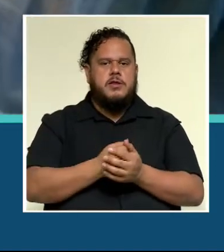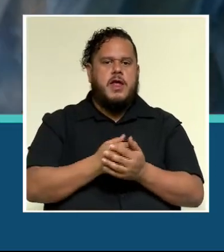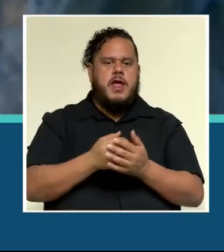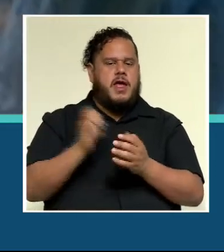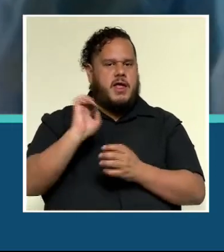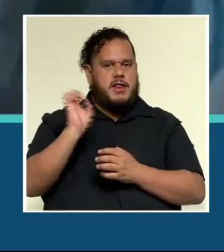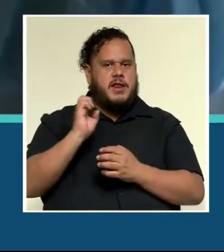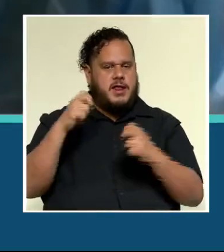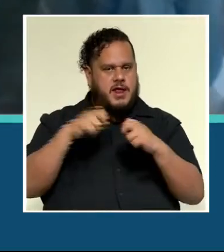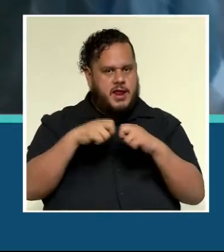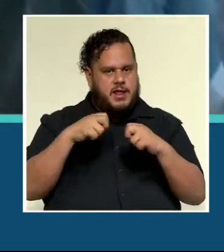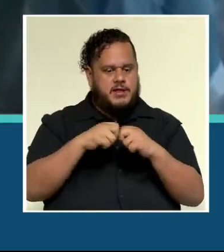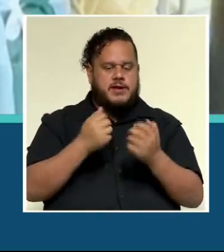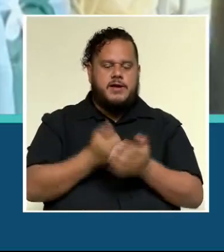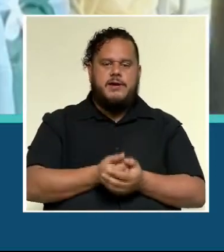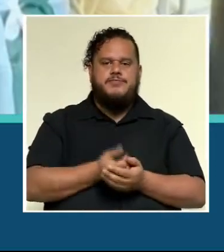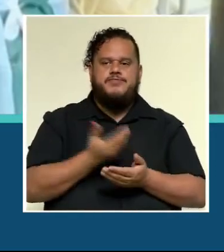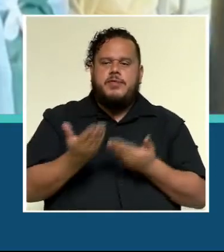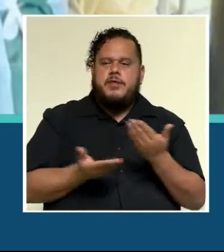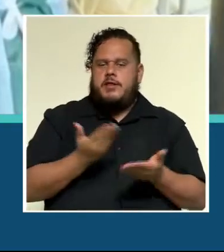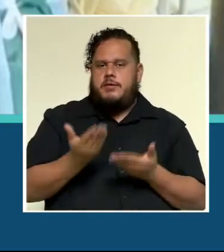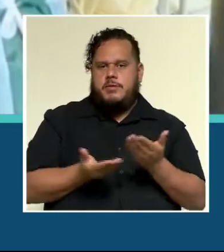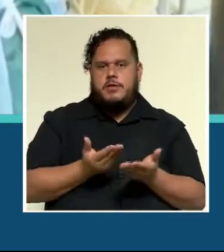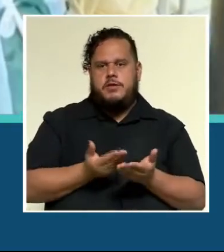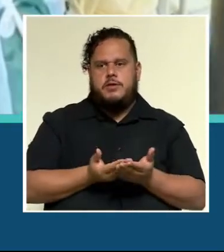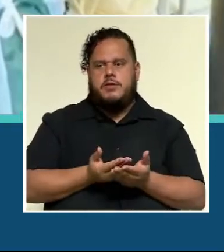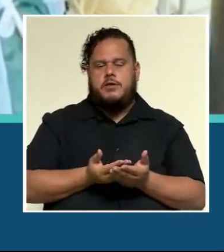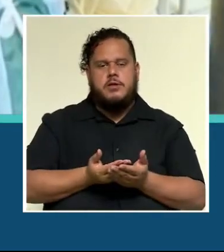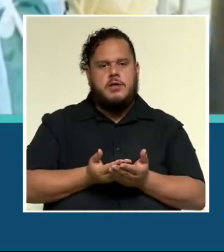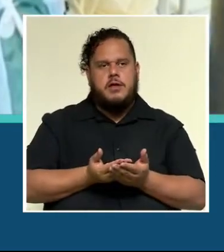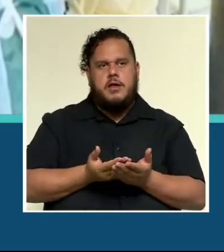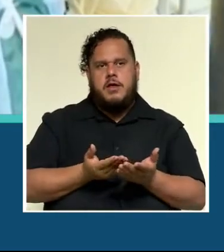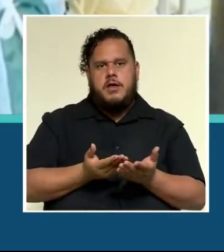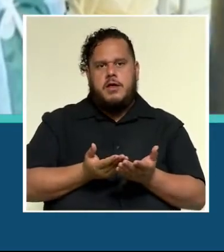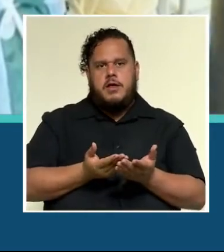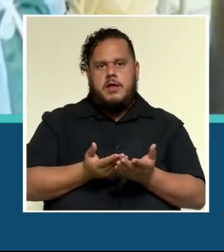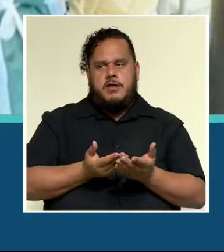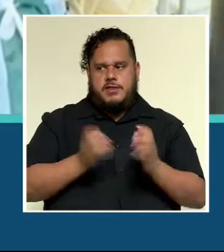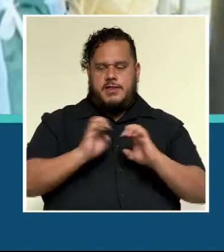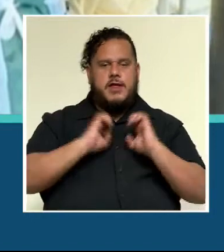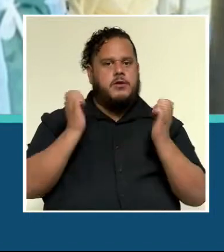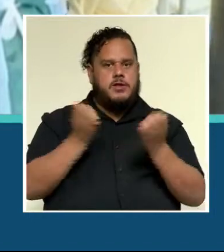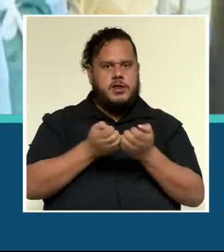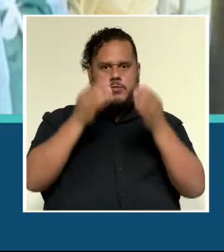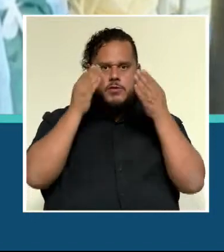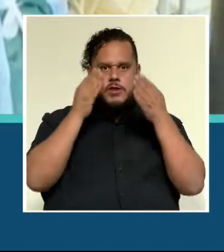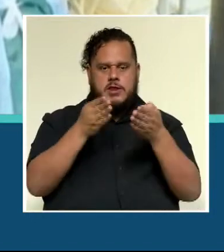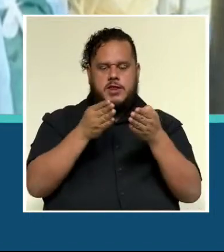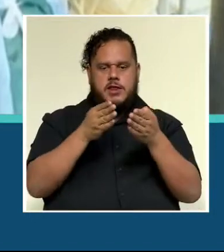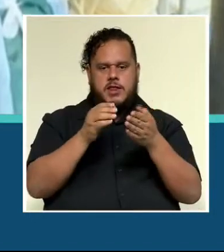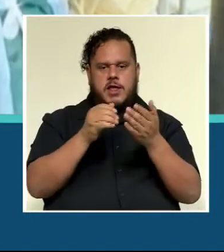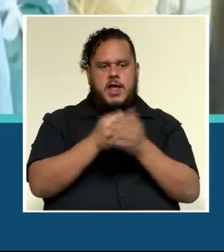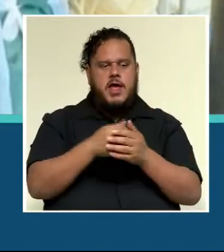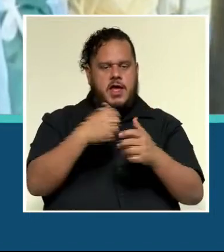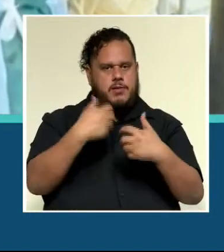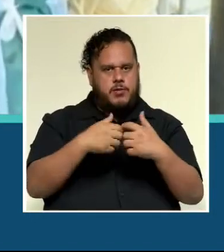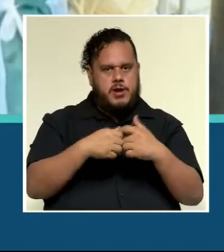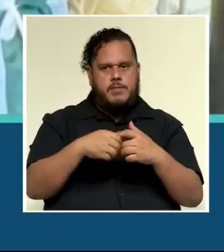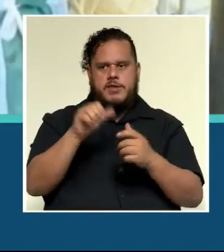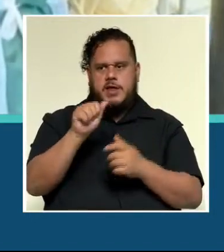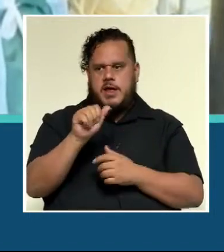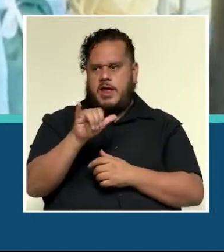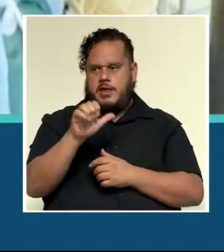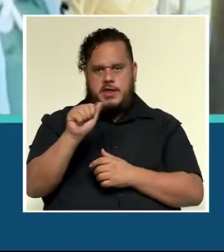eléctrica, servicios de los equipos que atienden averías en acueductos y alcantarillados,